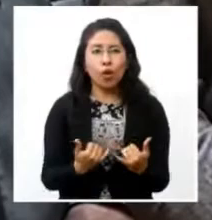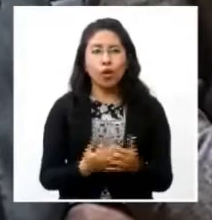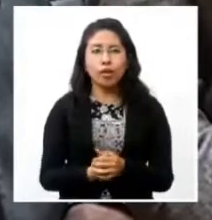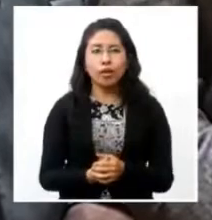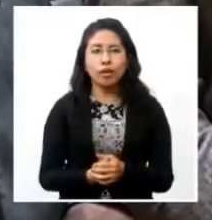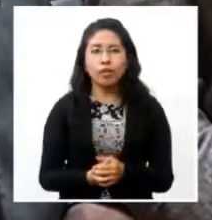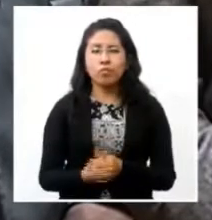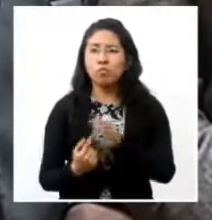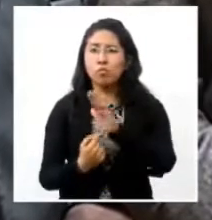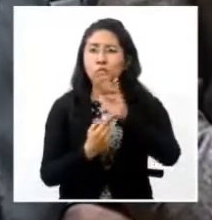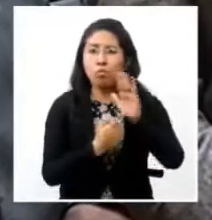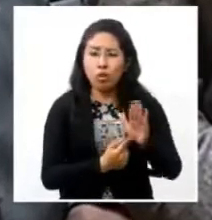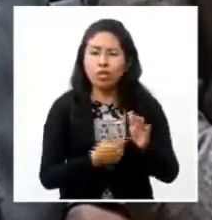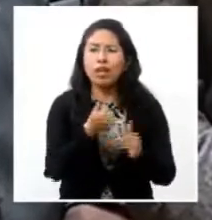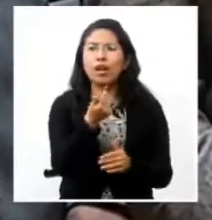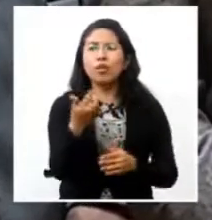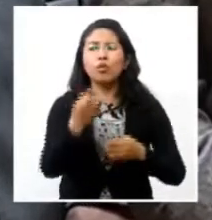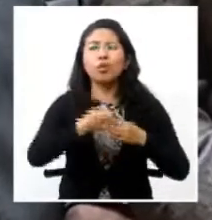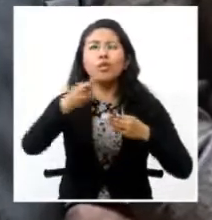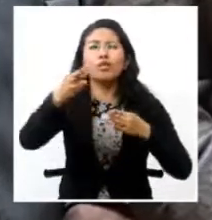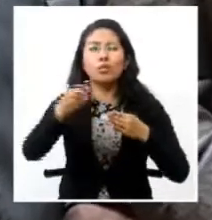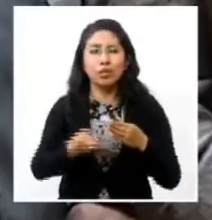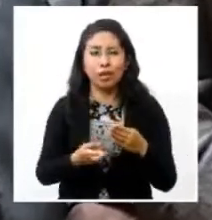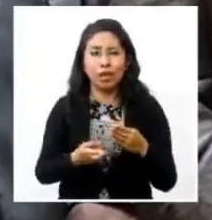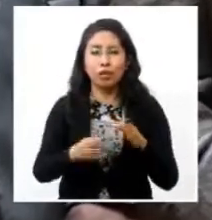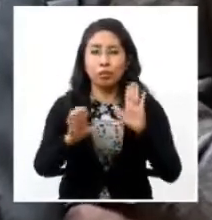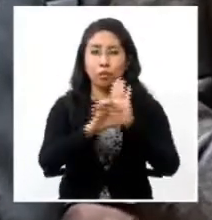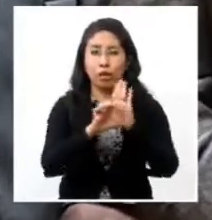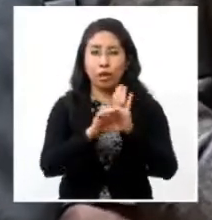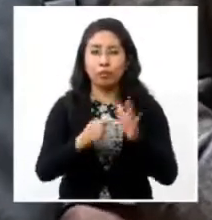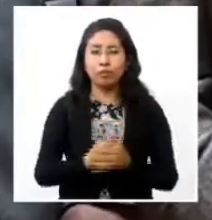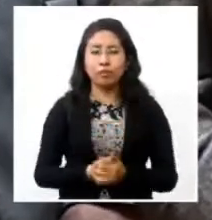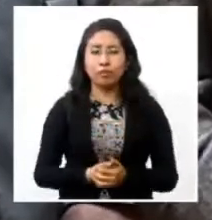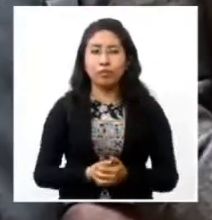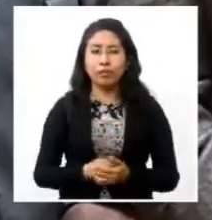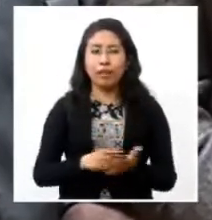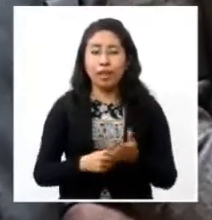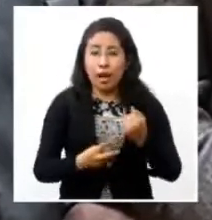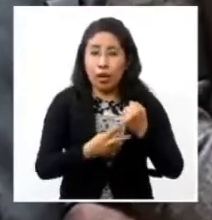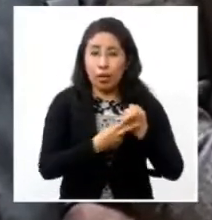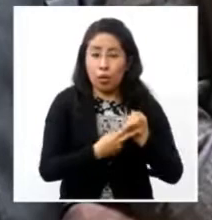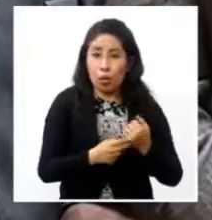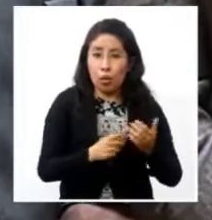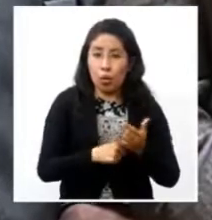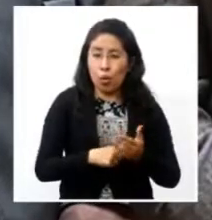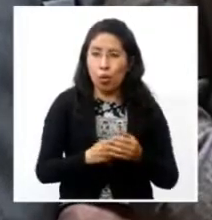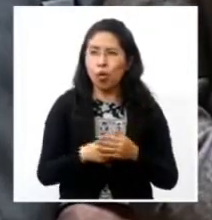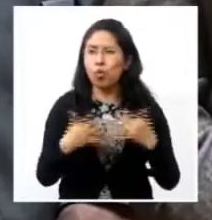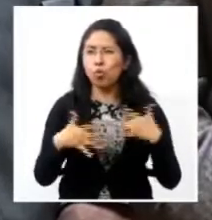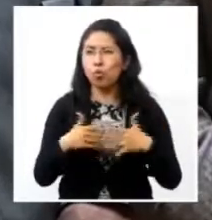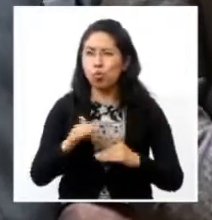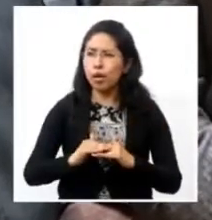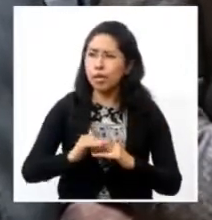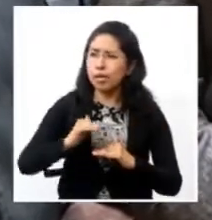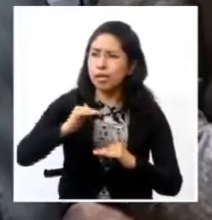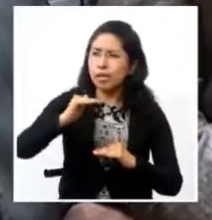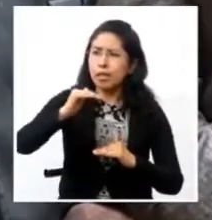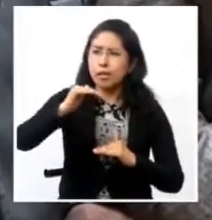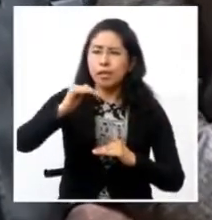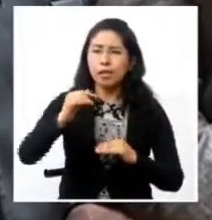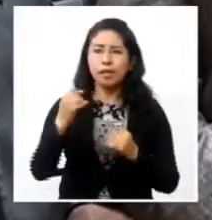indicadores económicos tan importantes como las reservas, la inflación o la expectativa de